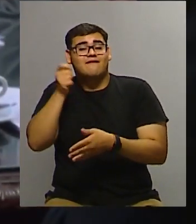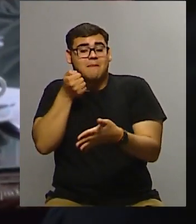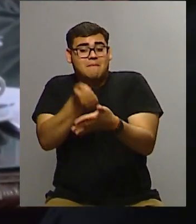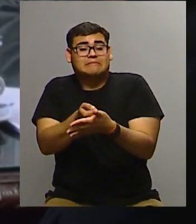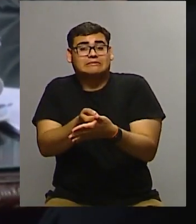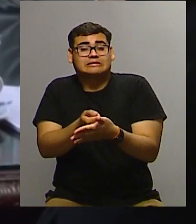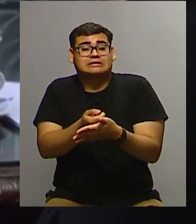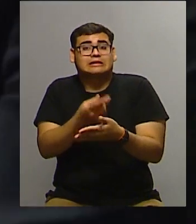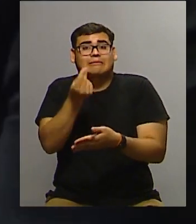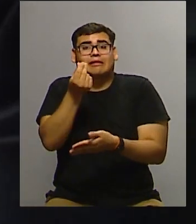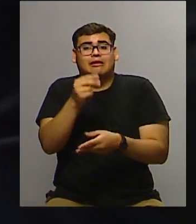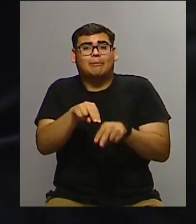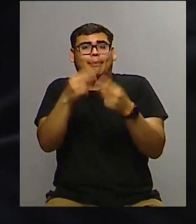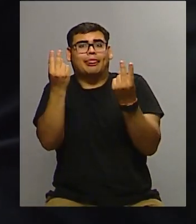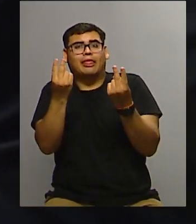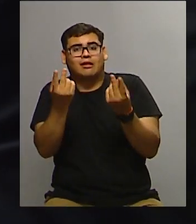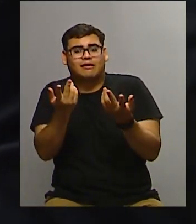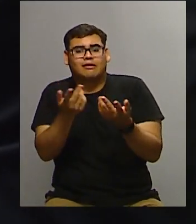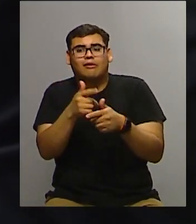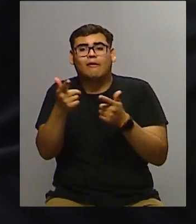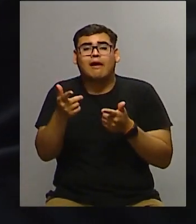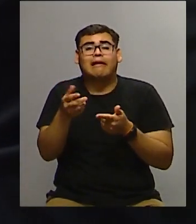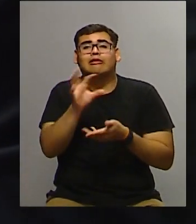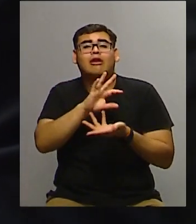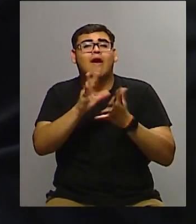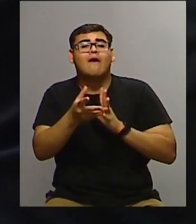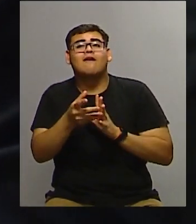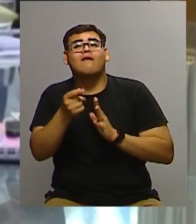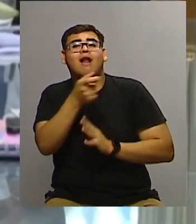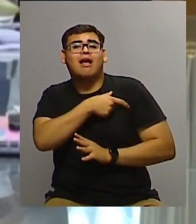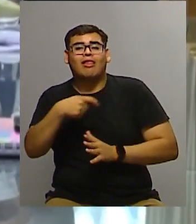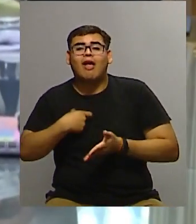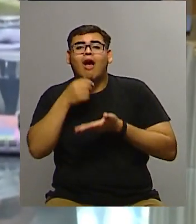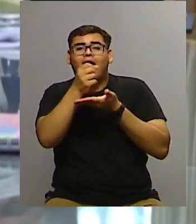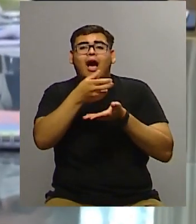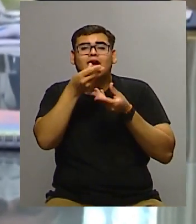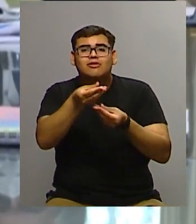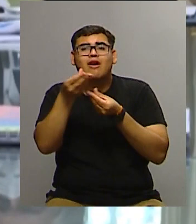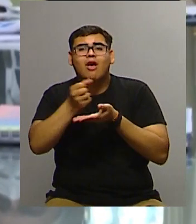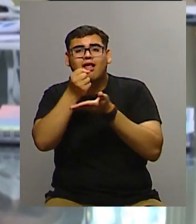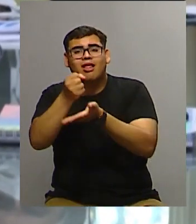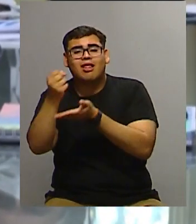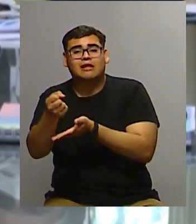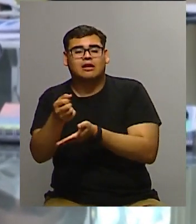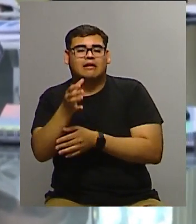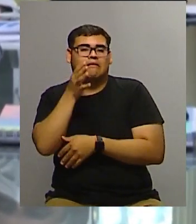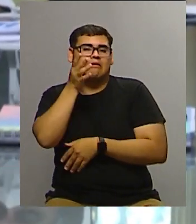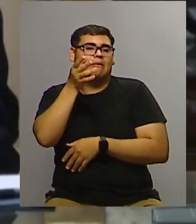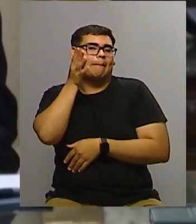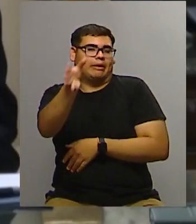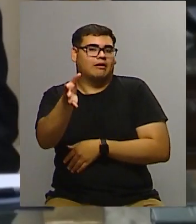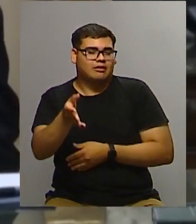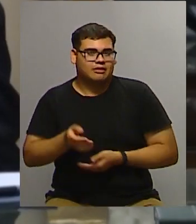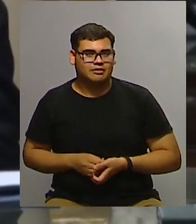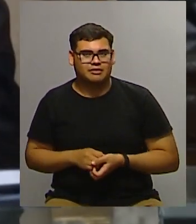lo interpreta, sale a ayudar, porque no queda otra. Si no sale a ayudar es peor la situación. A veces decís, bueno,